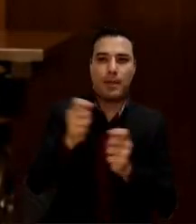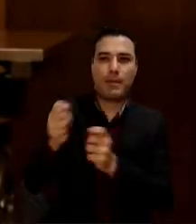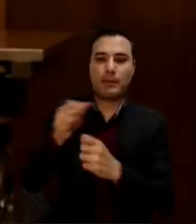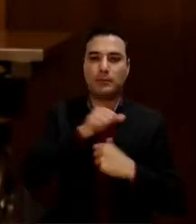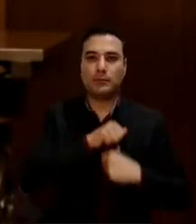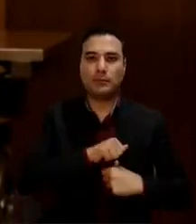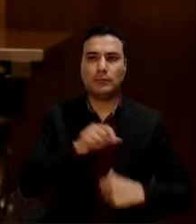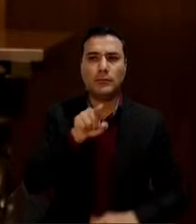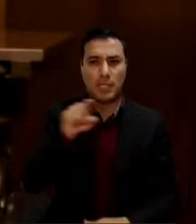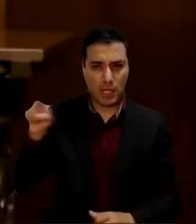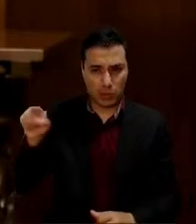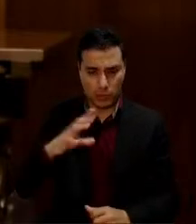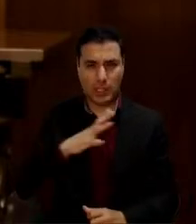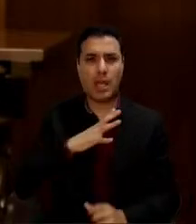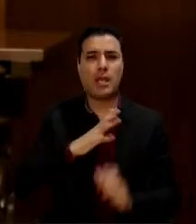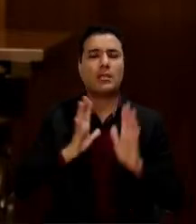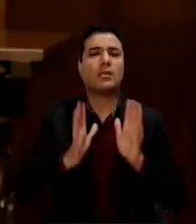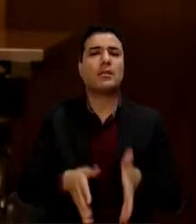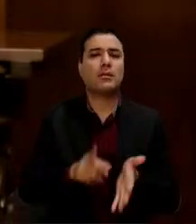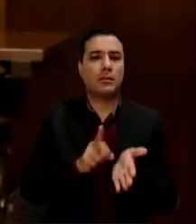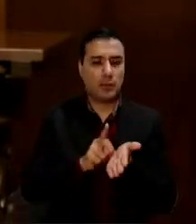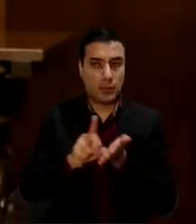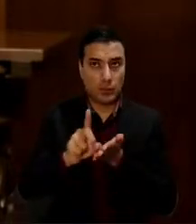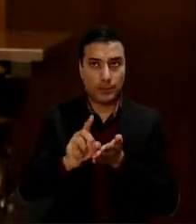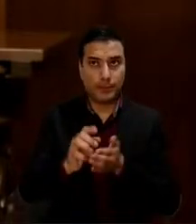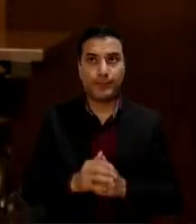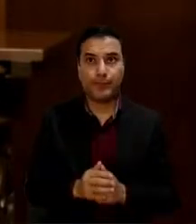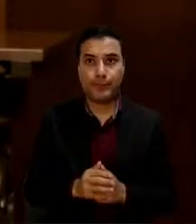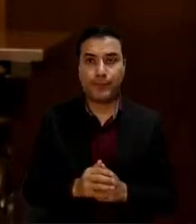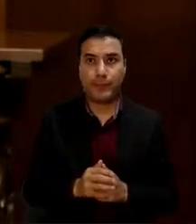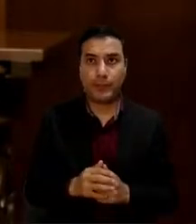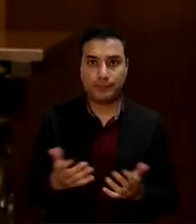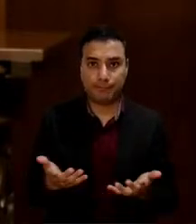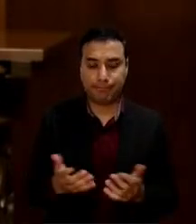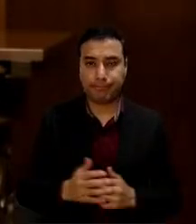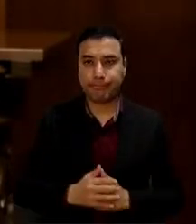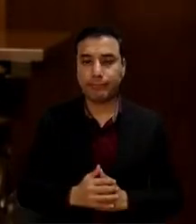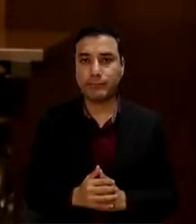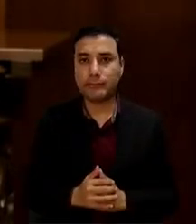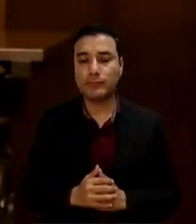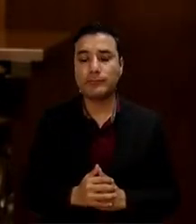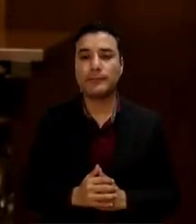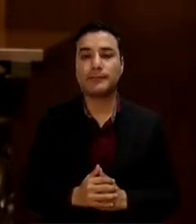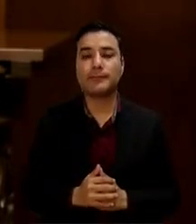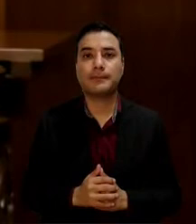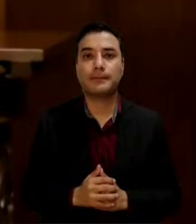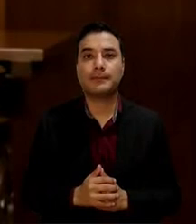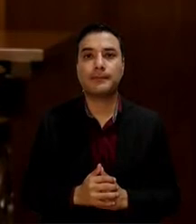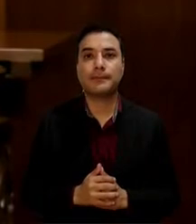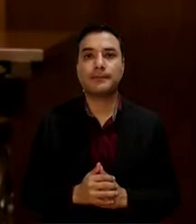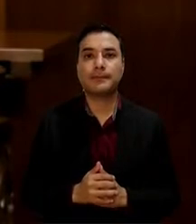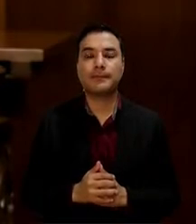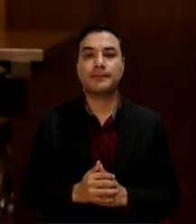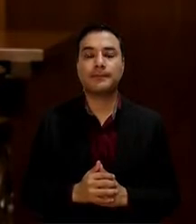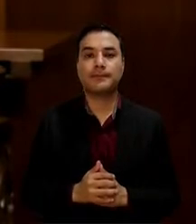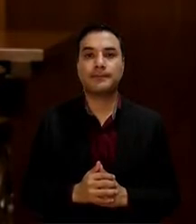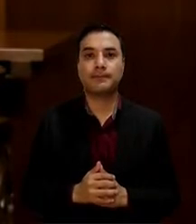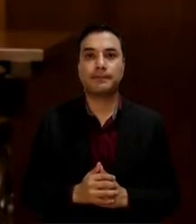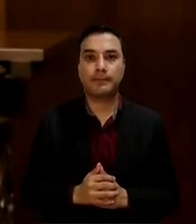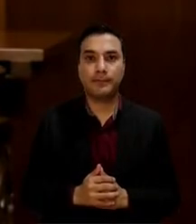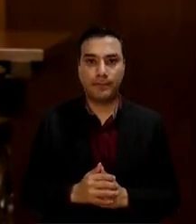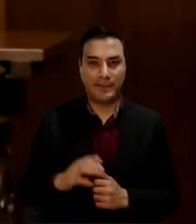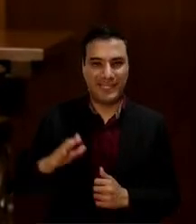dicha atribución referida. Así, en consideración de los razonamientos